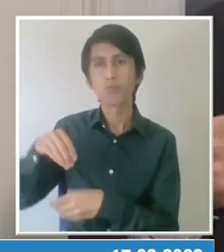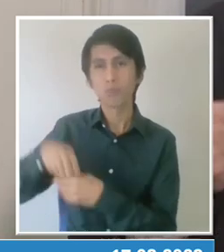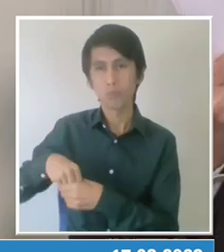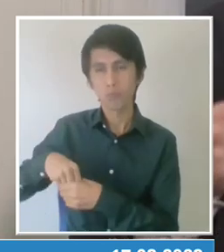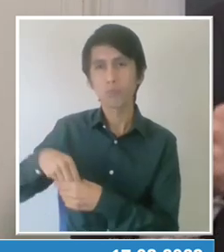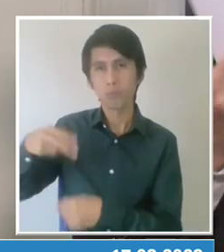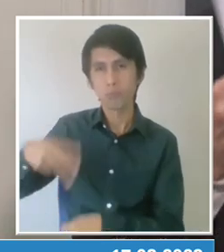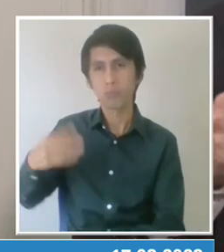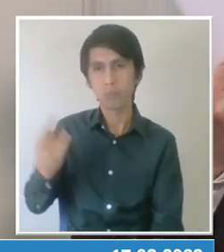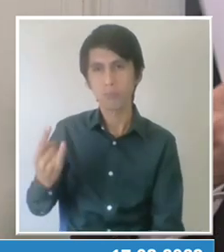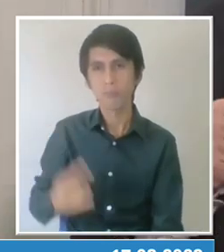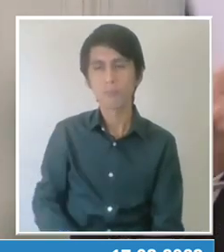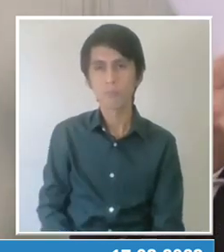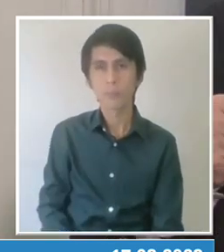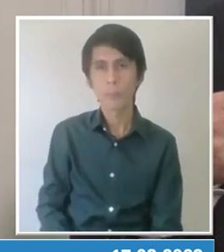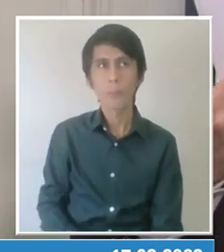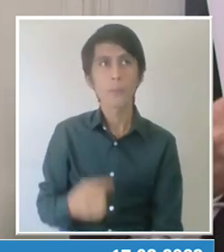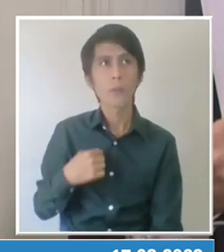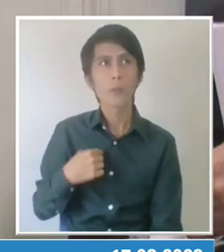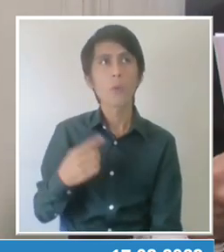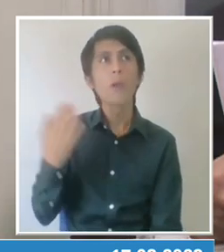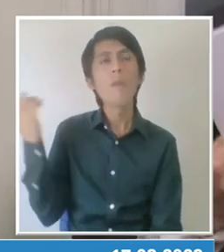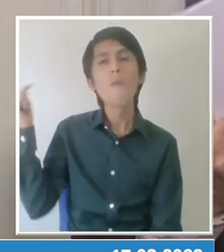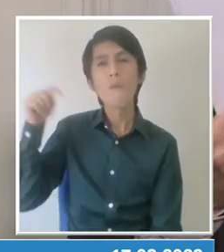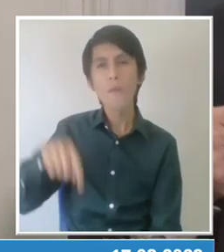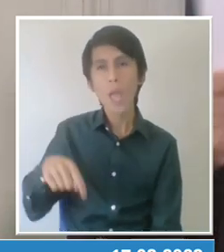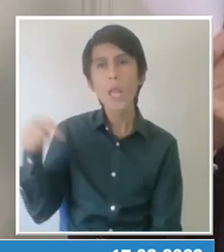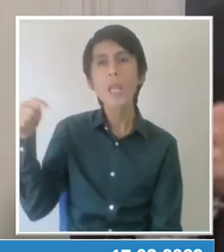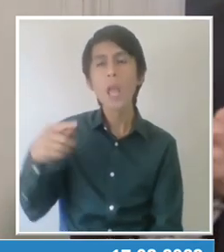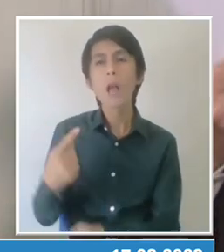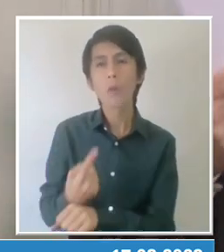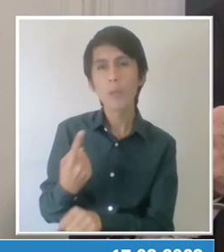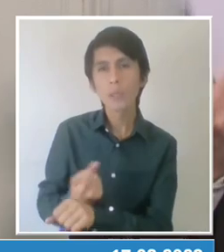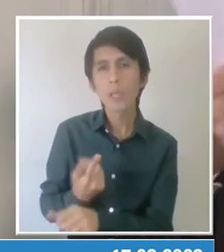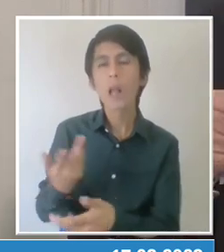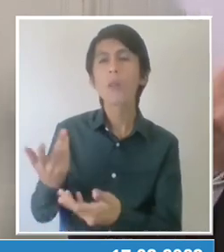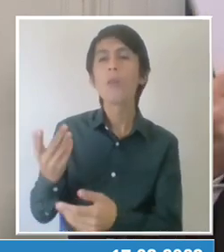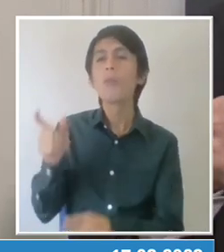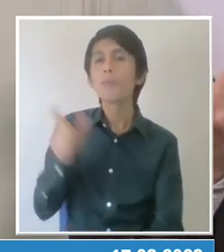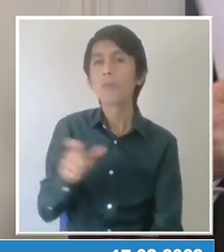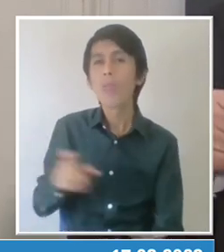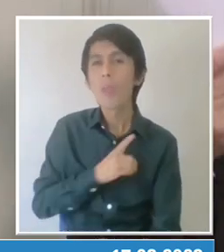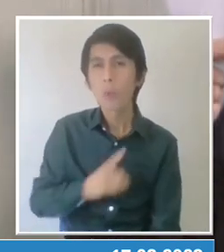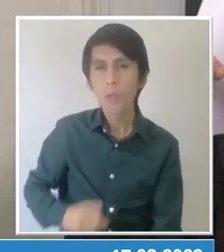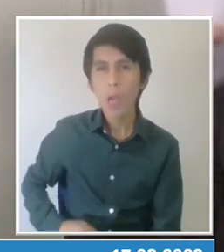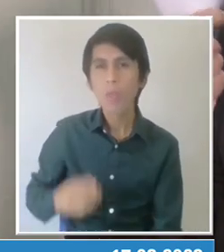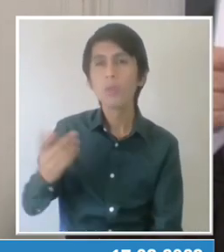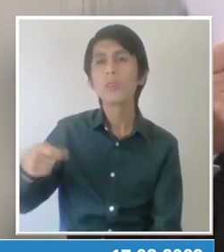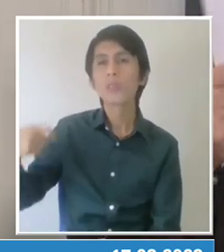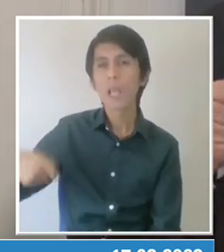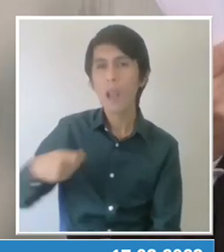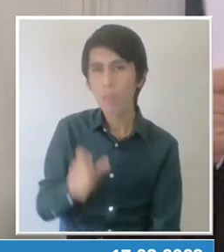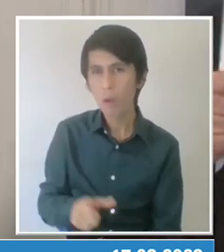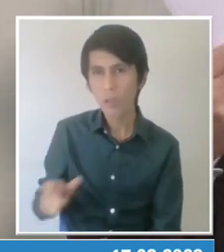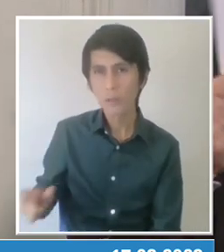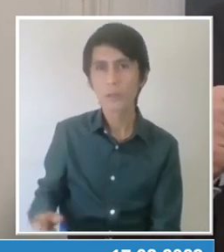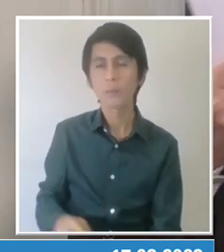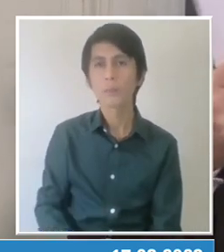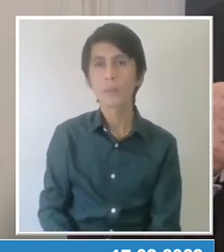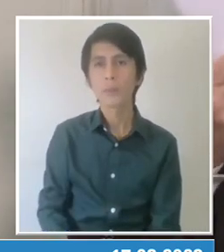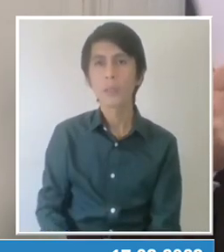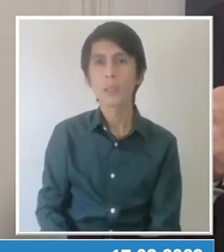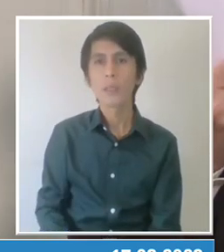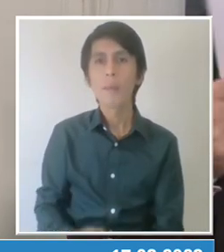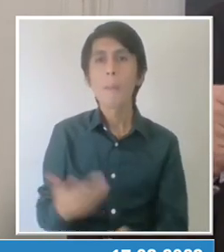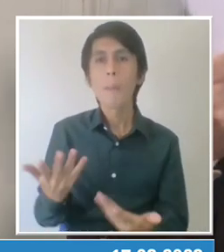venía, ¿no es cierto?, a conversar con diputados, senadores y hacerlos sentir lo que es la